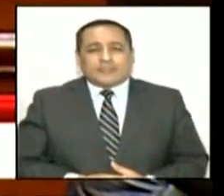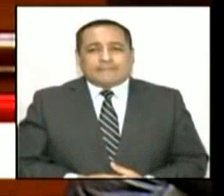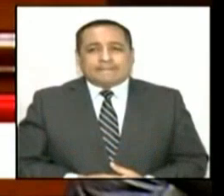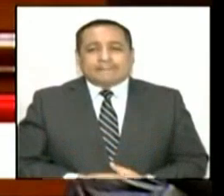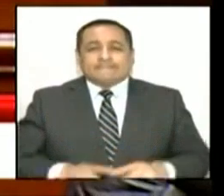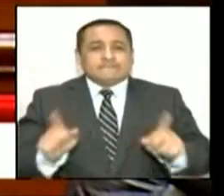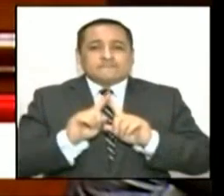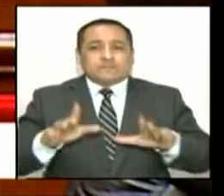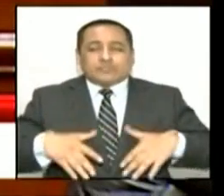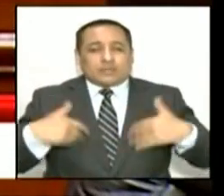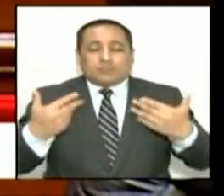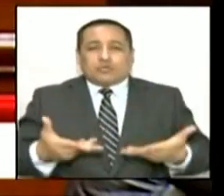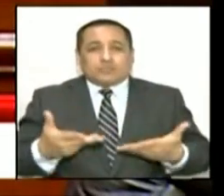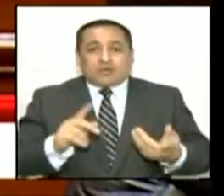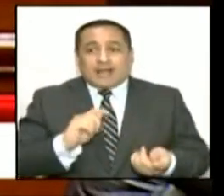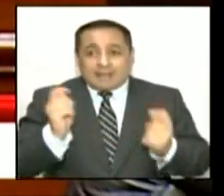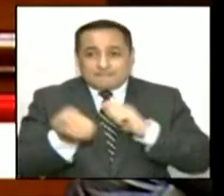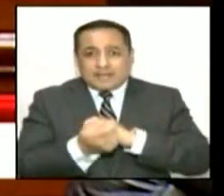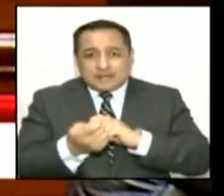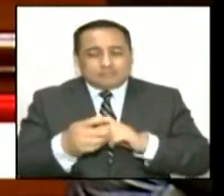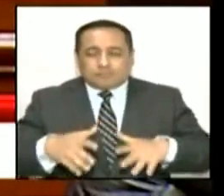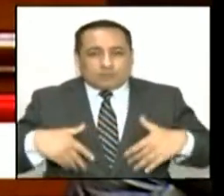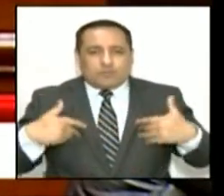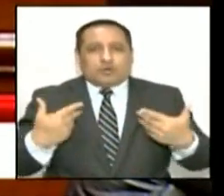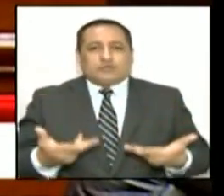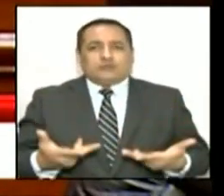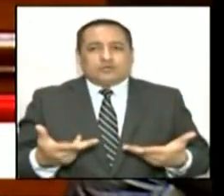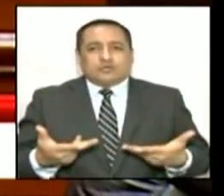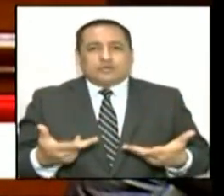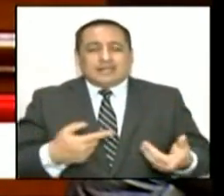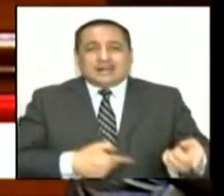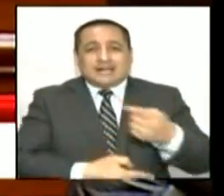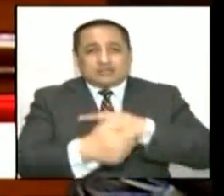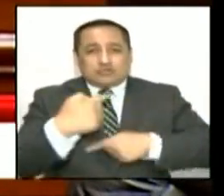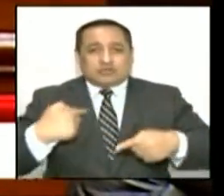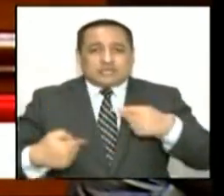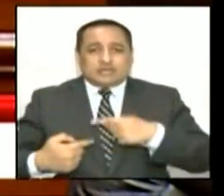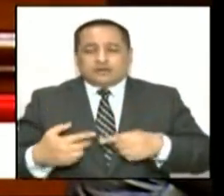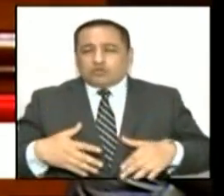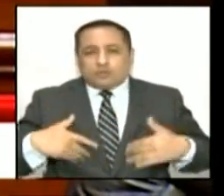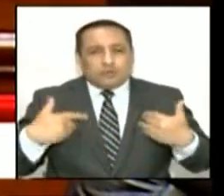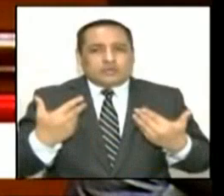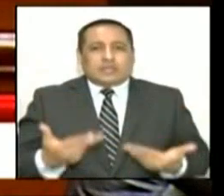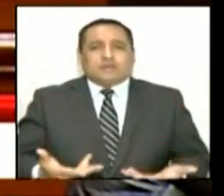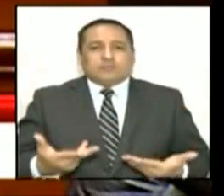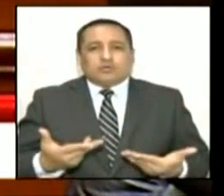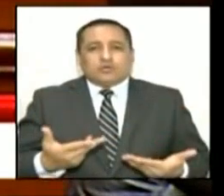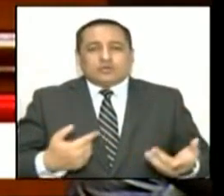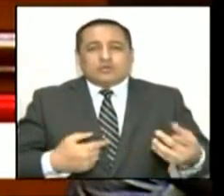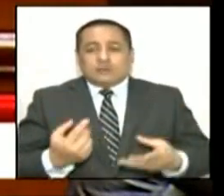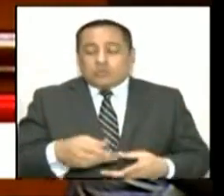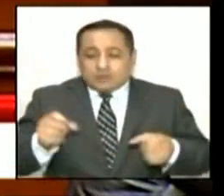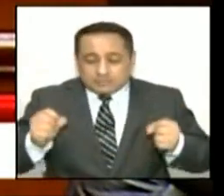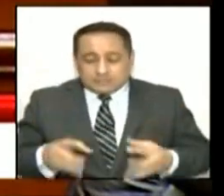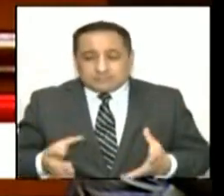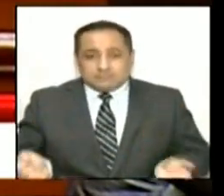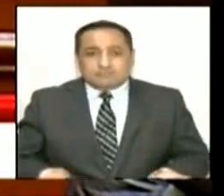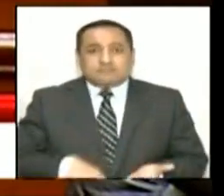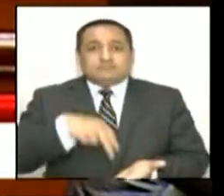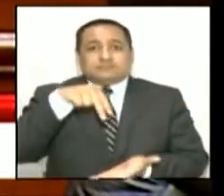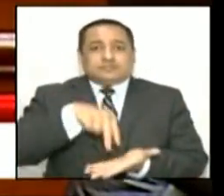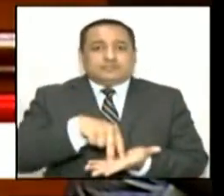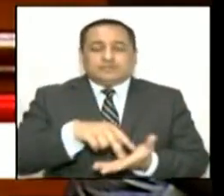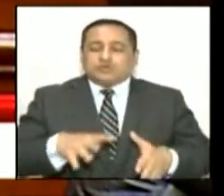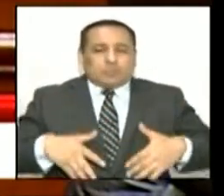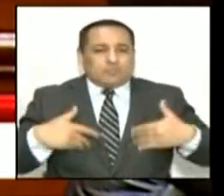No podemos cambiar eso. No podemos retroceder. No podemos volverlos a la vida, pero